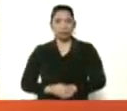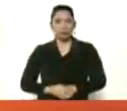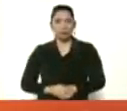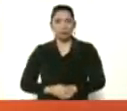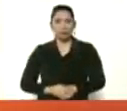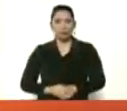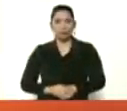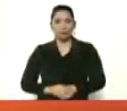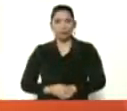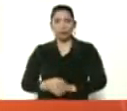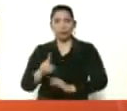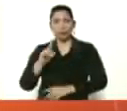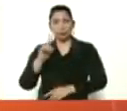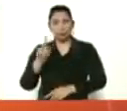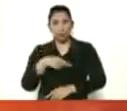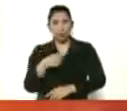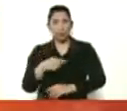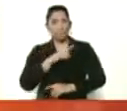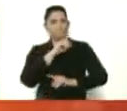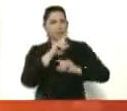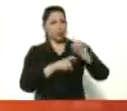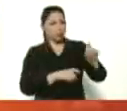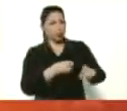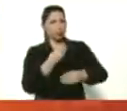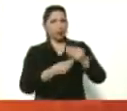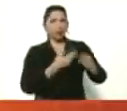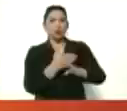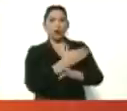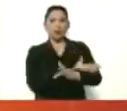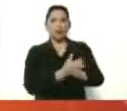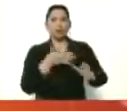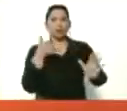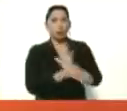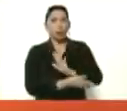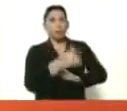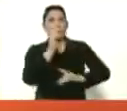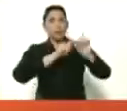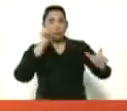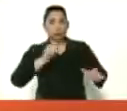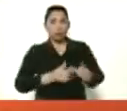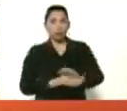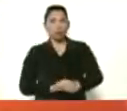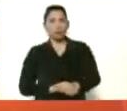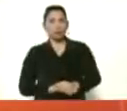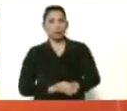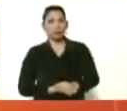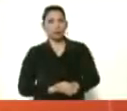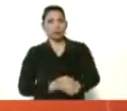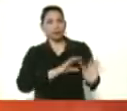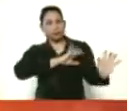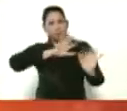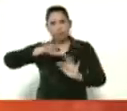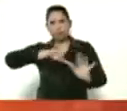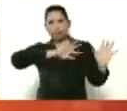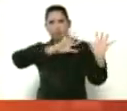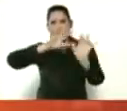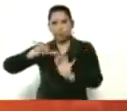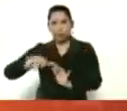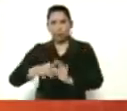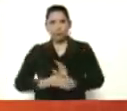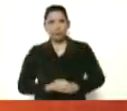no, esa pregunta que usted hizo antes, presidente, sobre las personas, los connacionales, como los llaman Freddy y